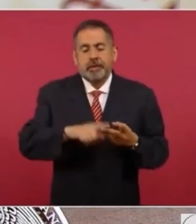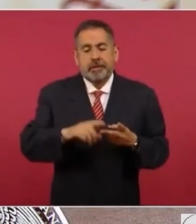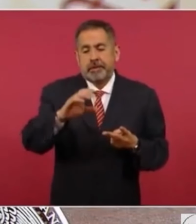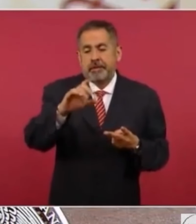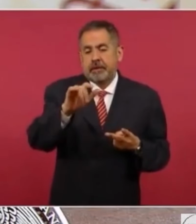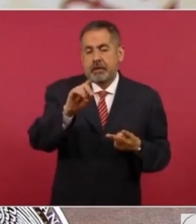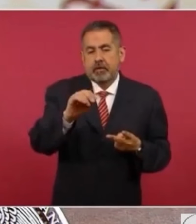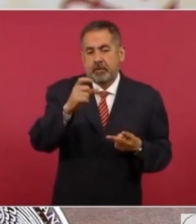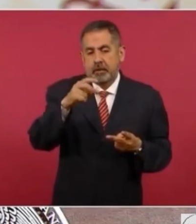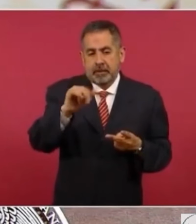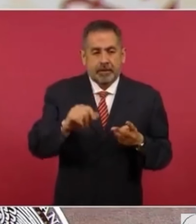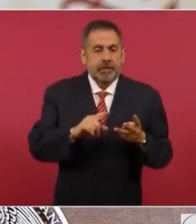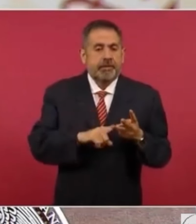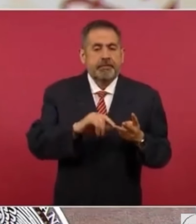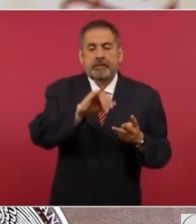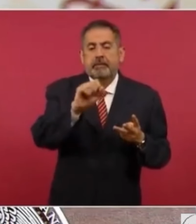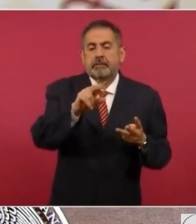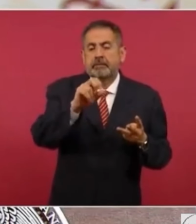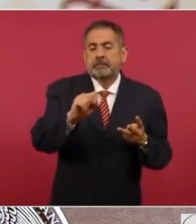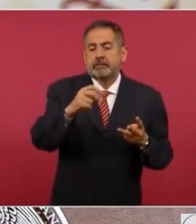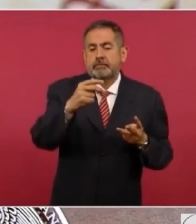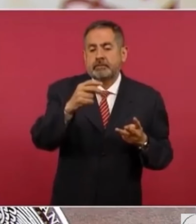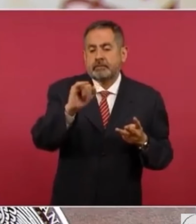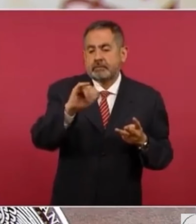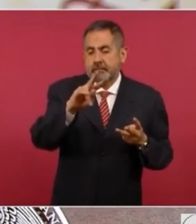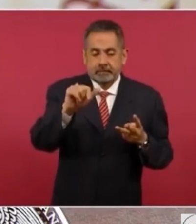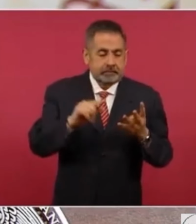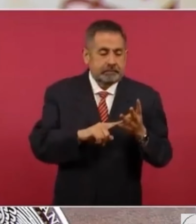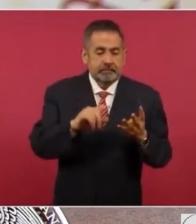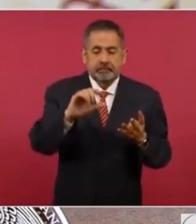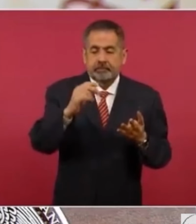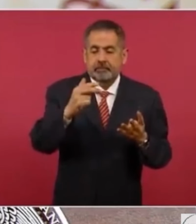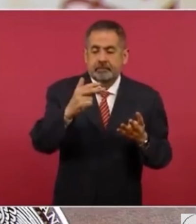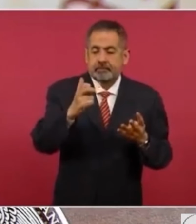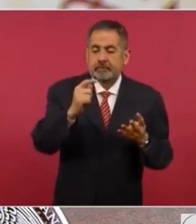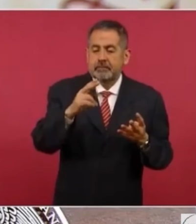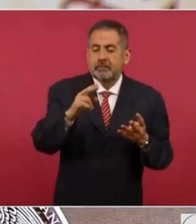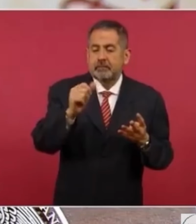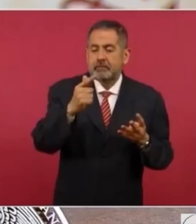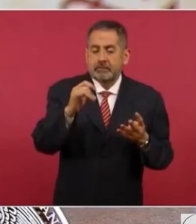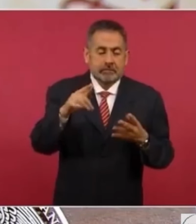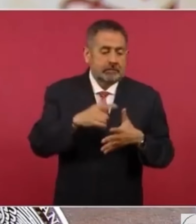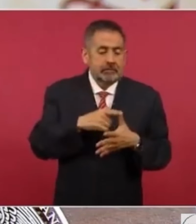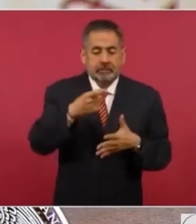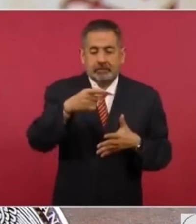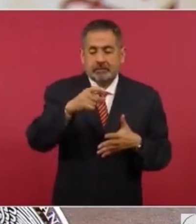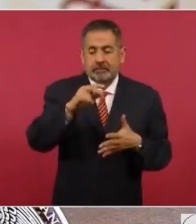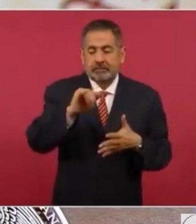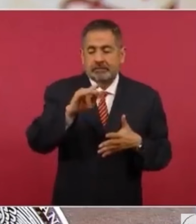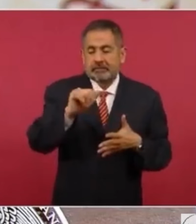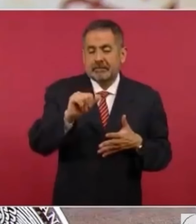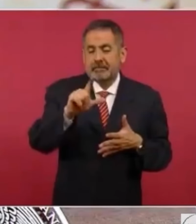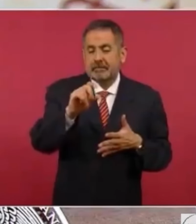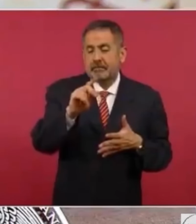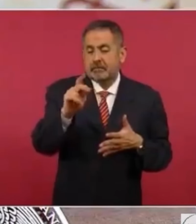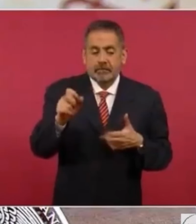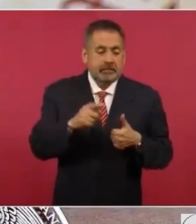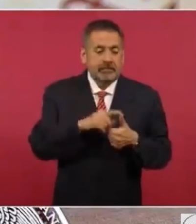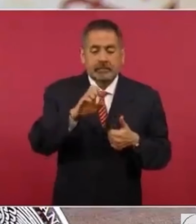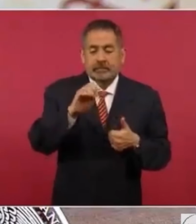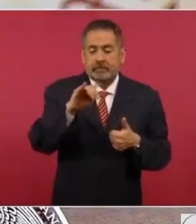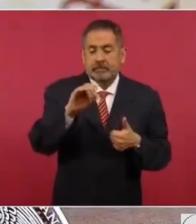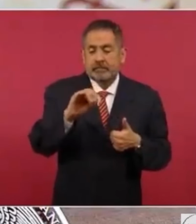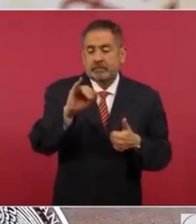X. González, Jesús Silva Herzog, Héctor Aguilar Camín, Kenia López Rabadán, Emilio Álvarez y